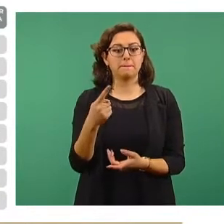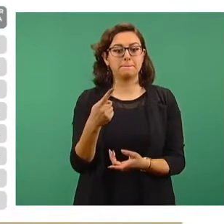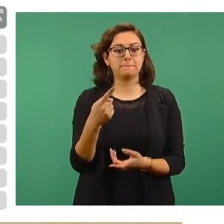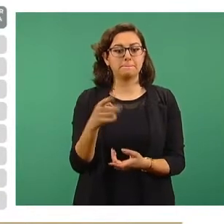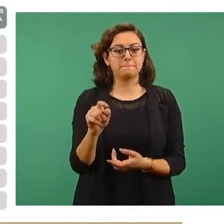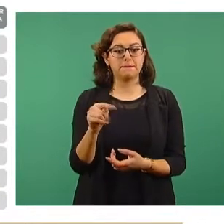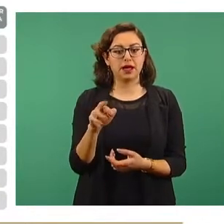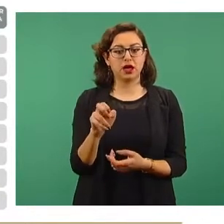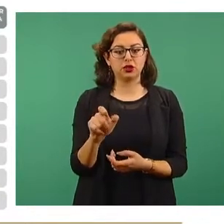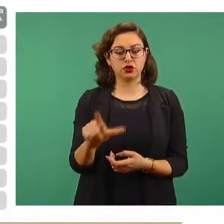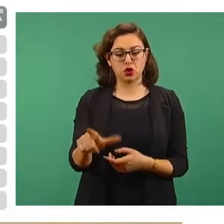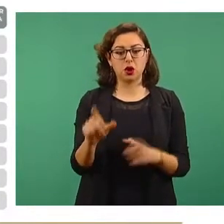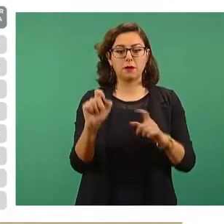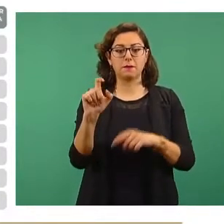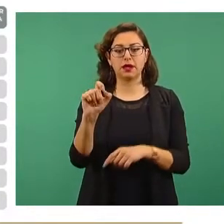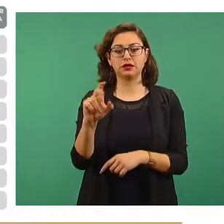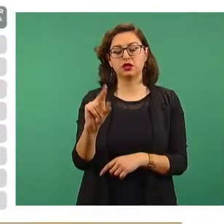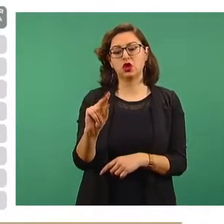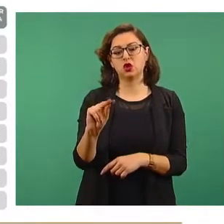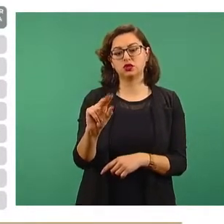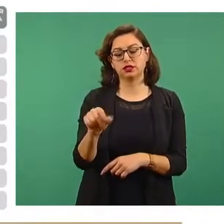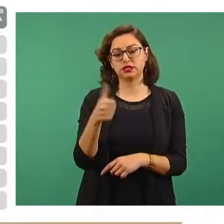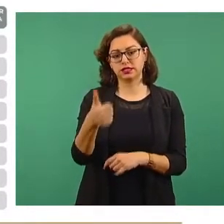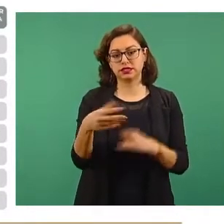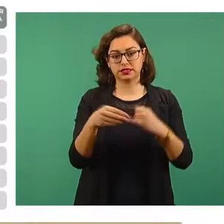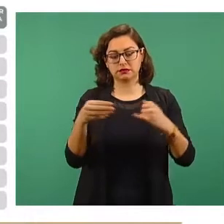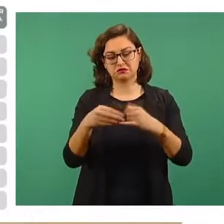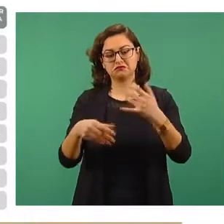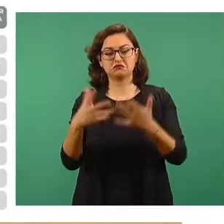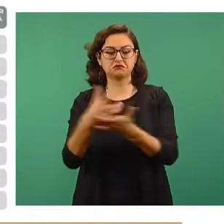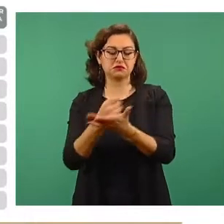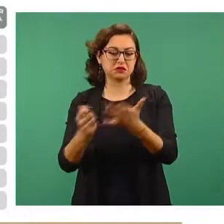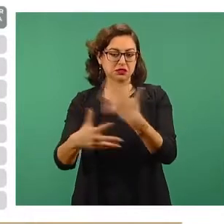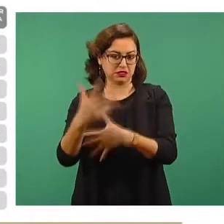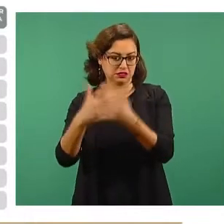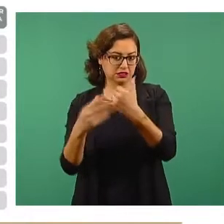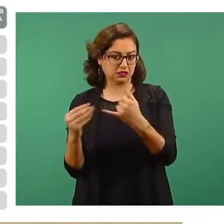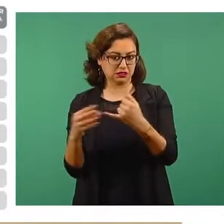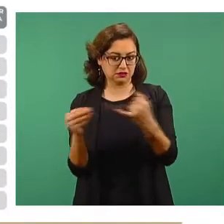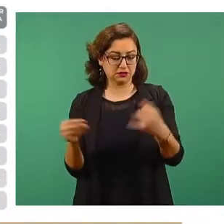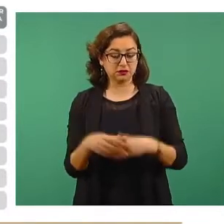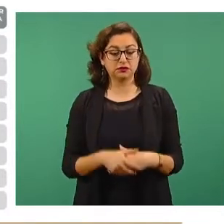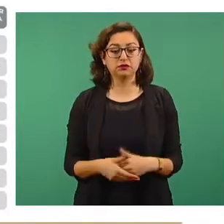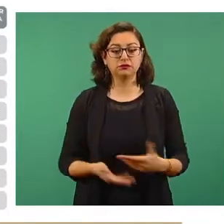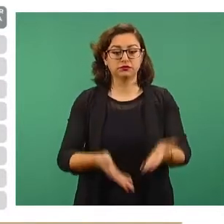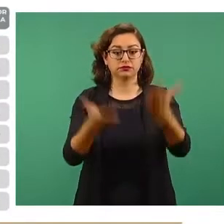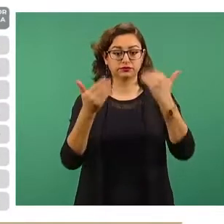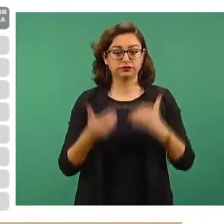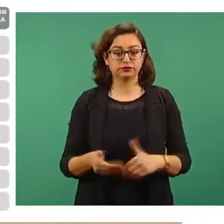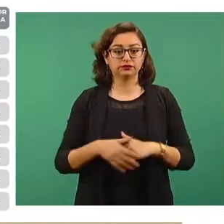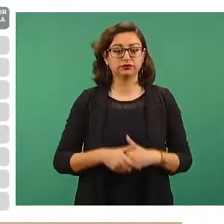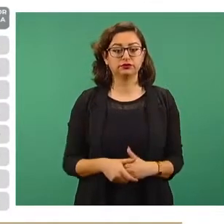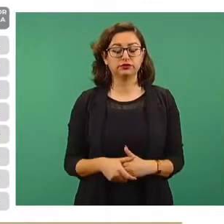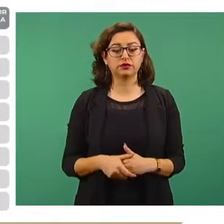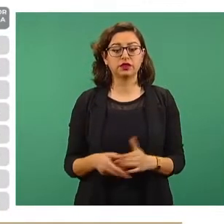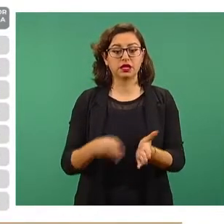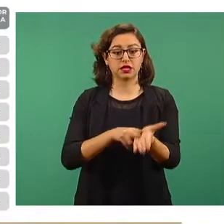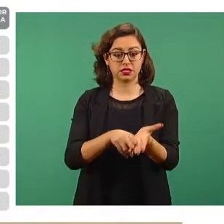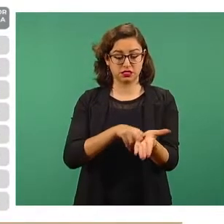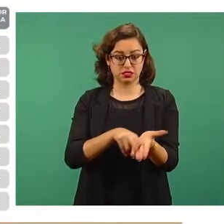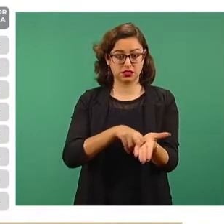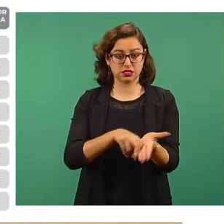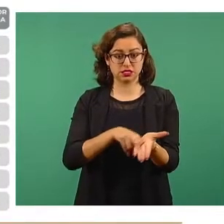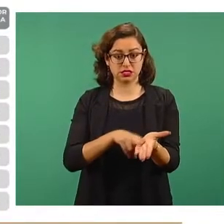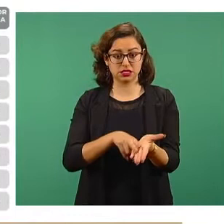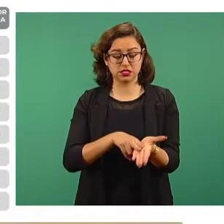precio al público de 20 pesos con 86 centavos por litro. En el diésel, siguiente por favor. En el